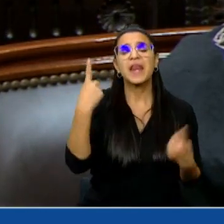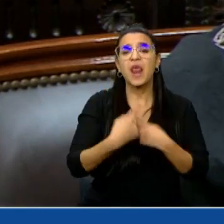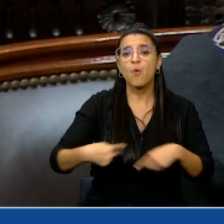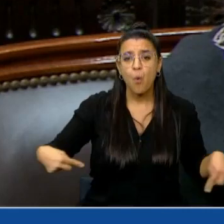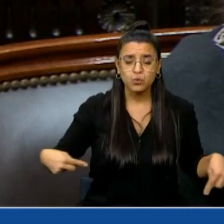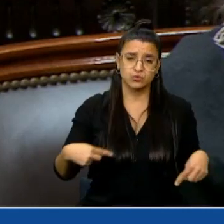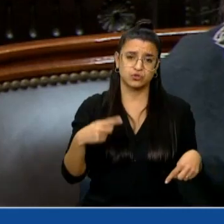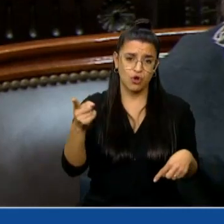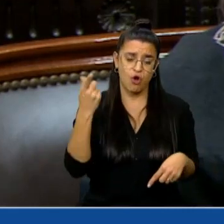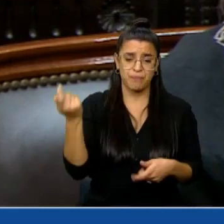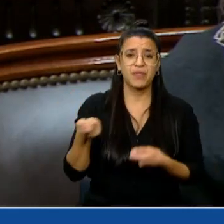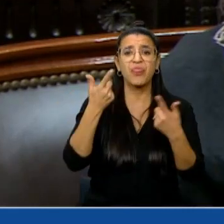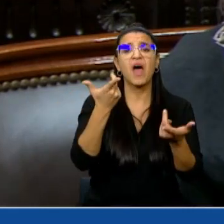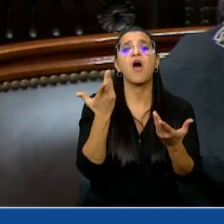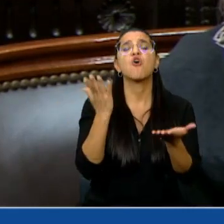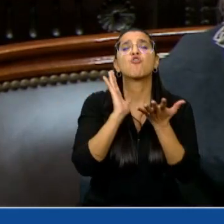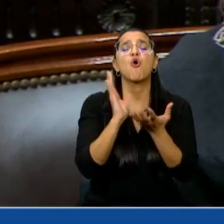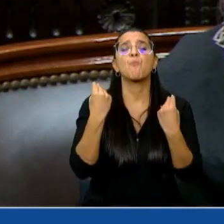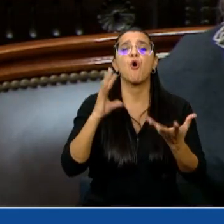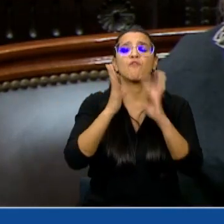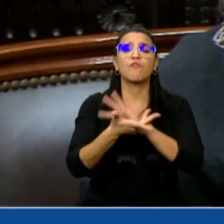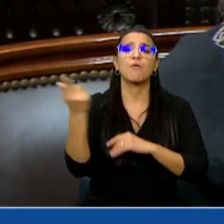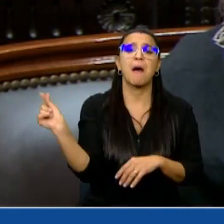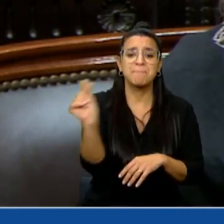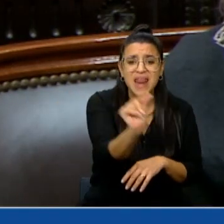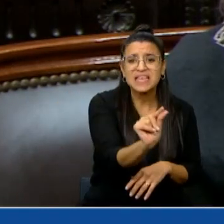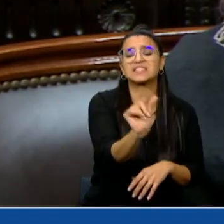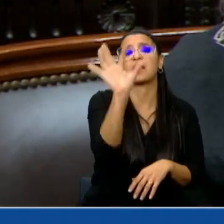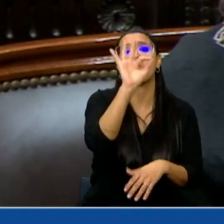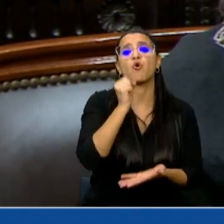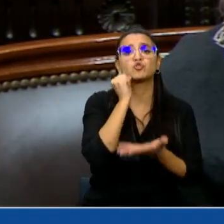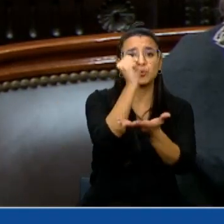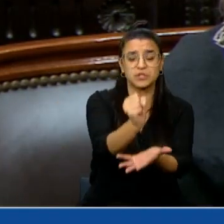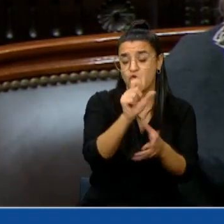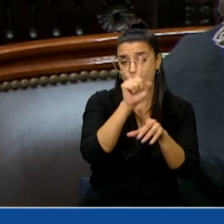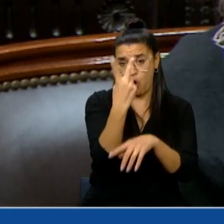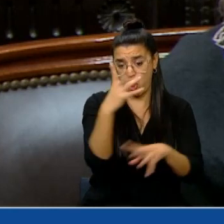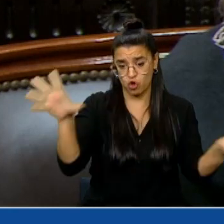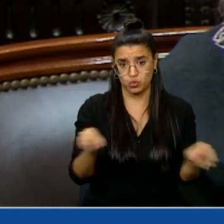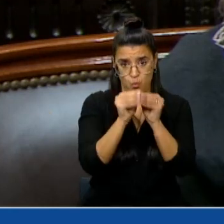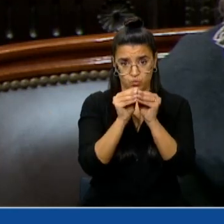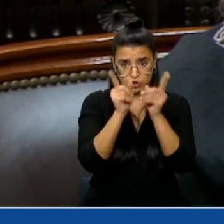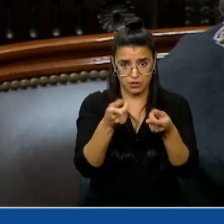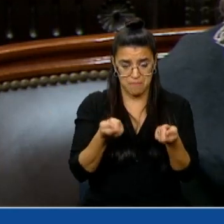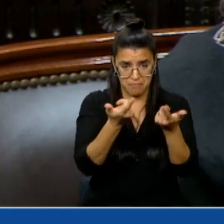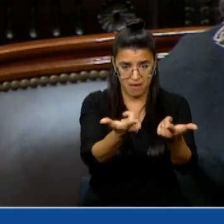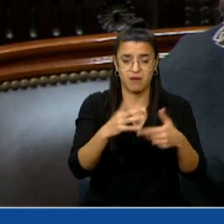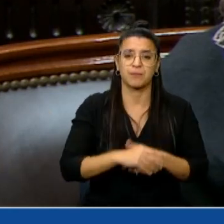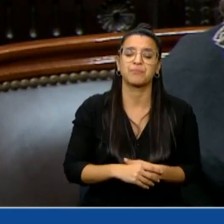recursos son asignados vía préstamos, subsidios o la combinación de ambas modalidades, siendo